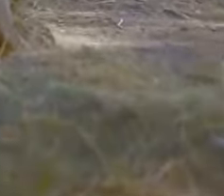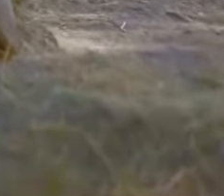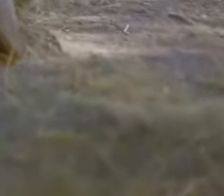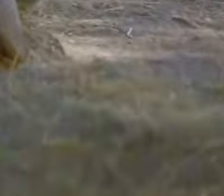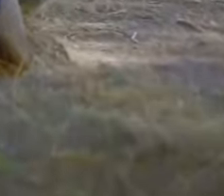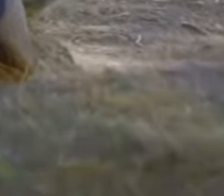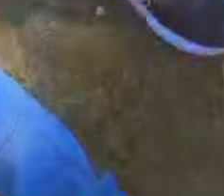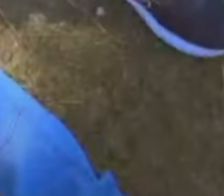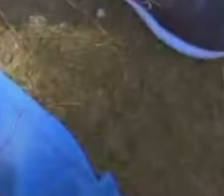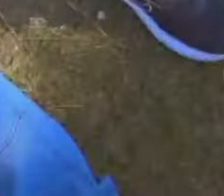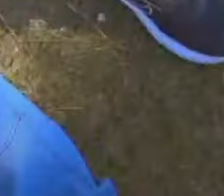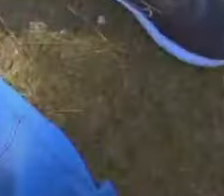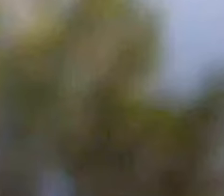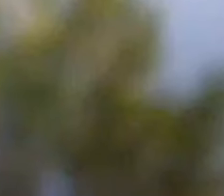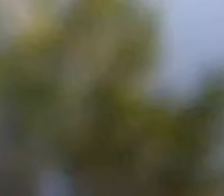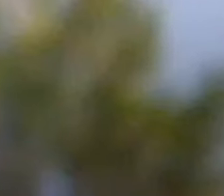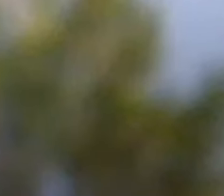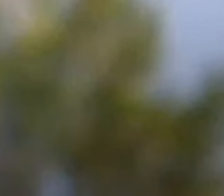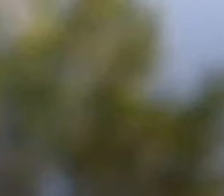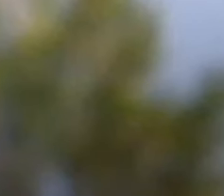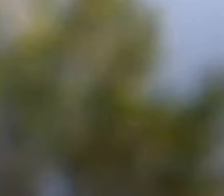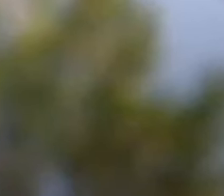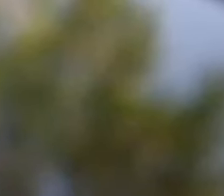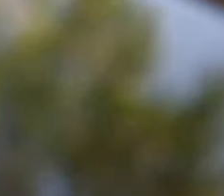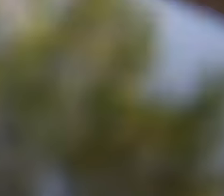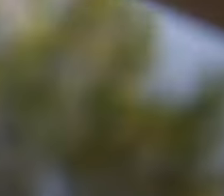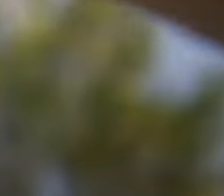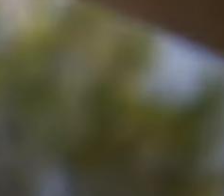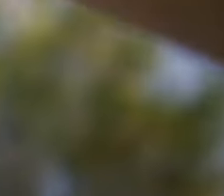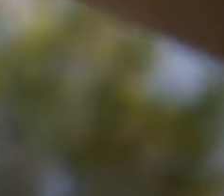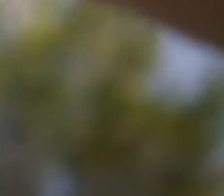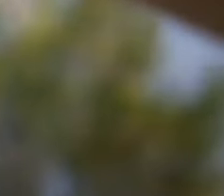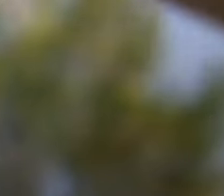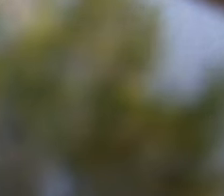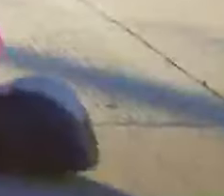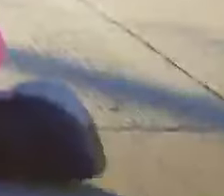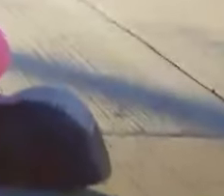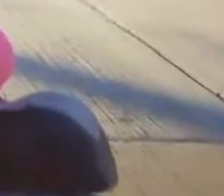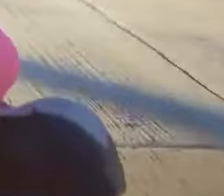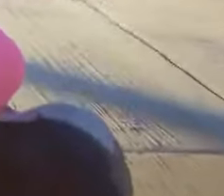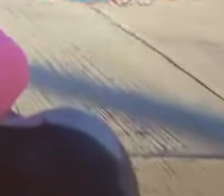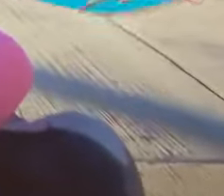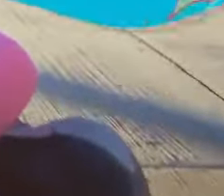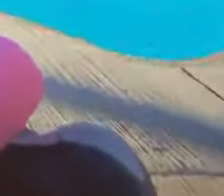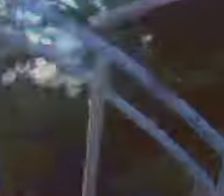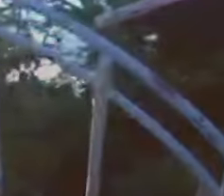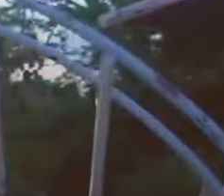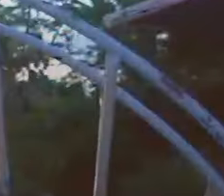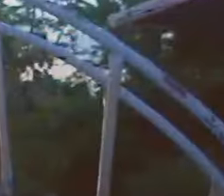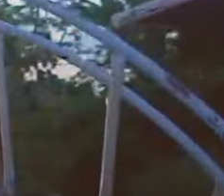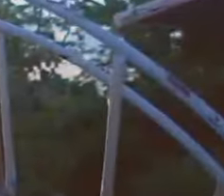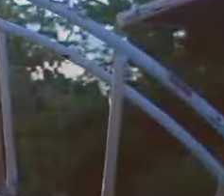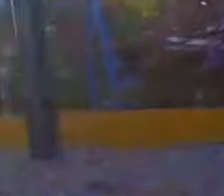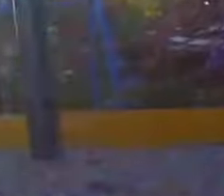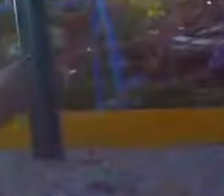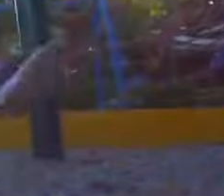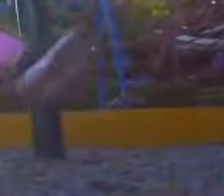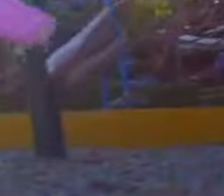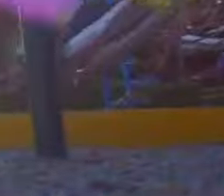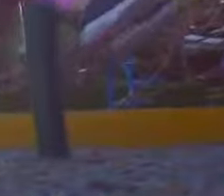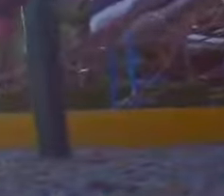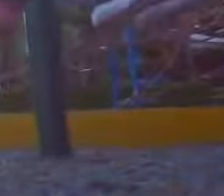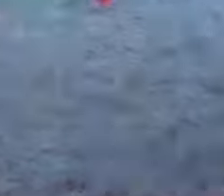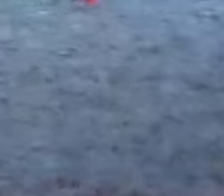Construí un castillo donde podemos vivir todos. ¿Sabías que en el mar hay peces que vuelan? Yo quiero leer